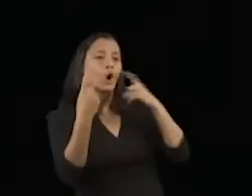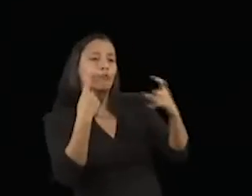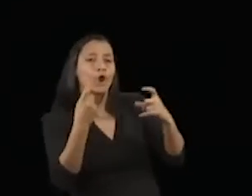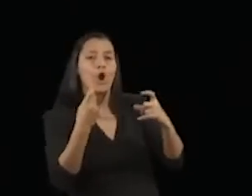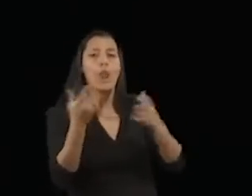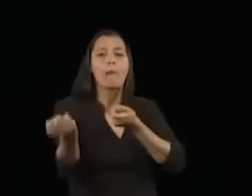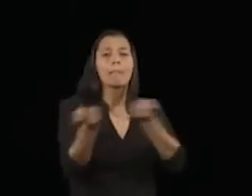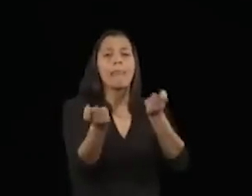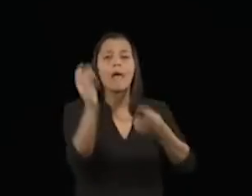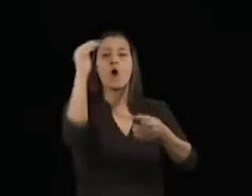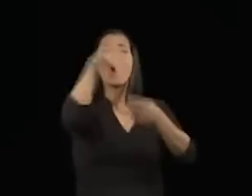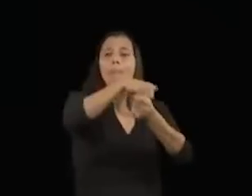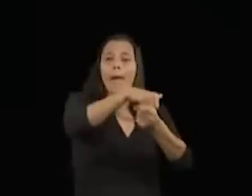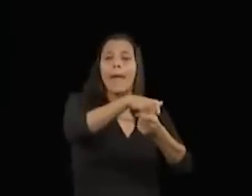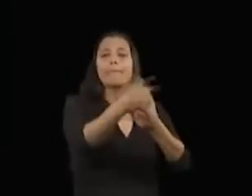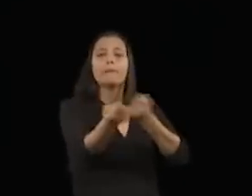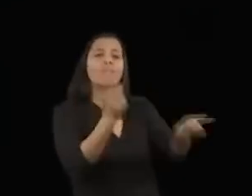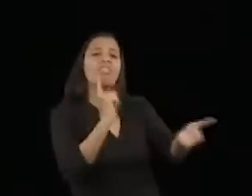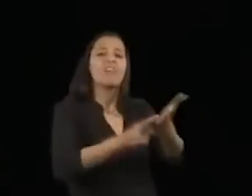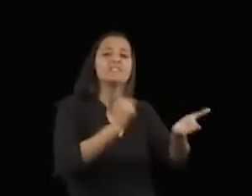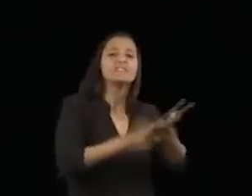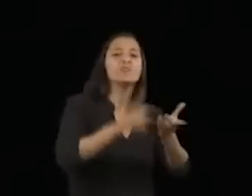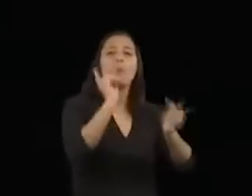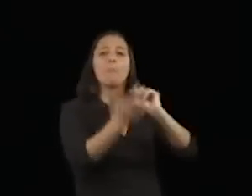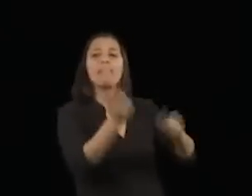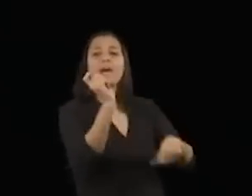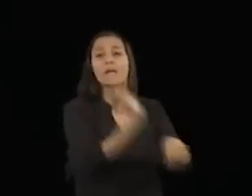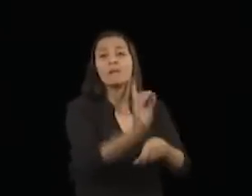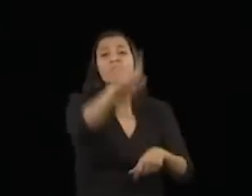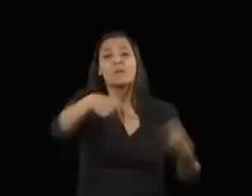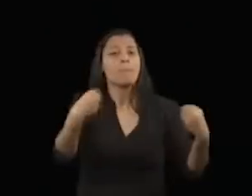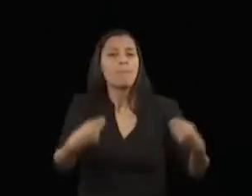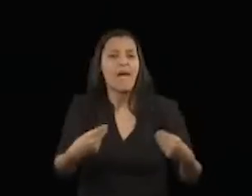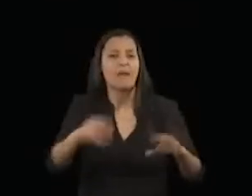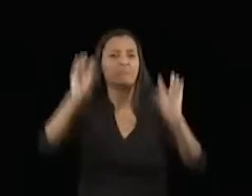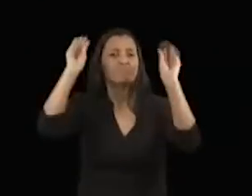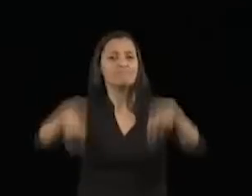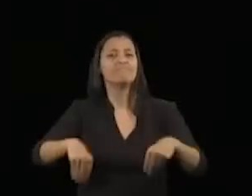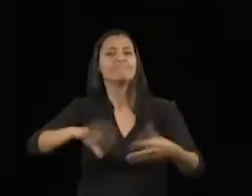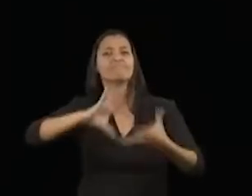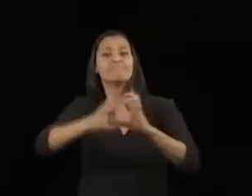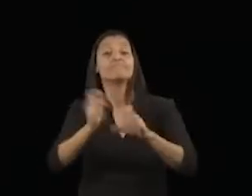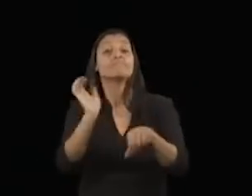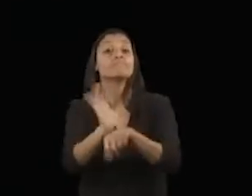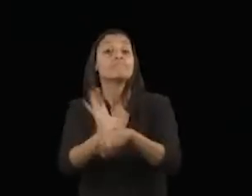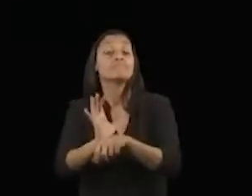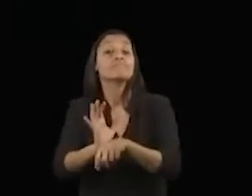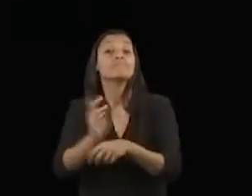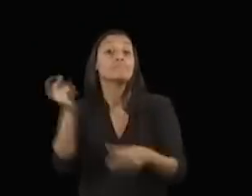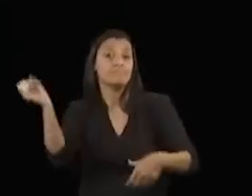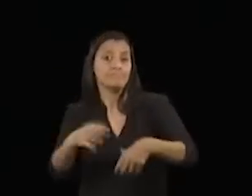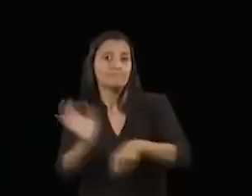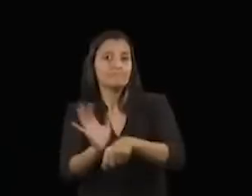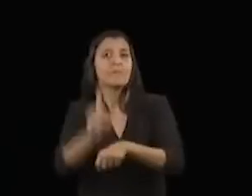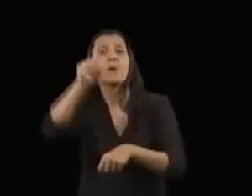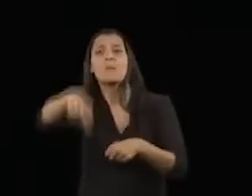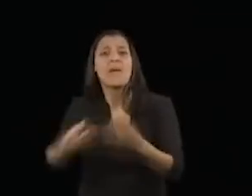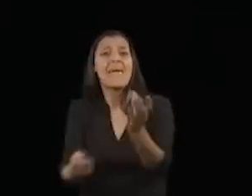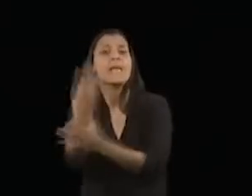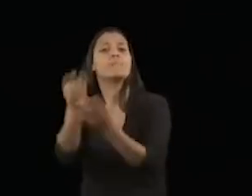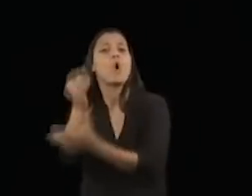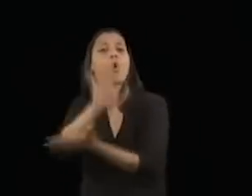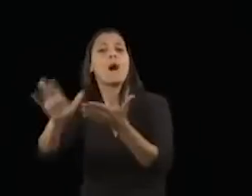monopolios, una de las cosas que hacen es matar la cuasirrenta. Cuando matan la cuasirrenta, matan el incentivo a la